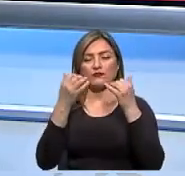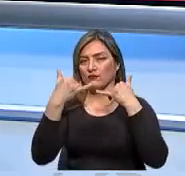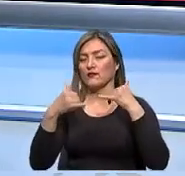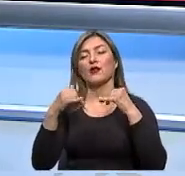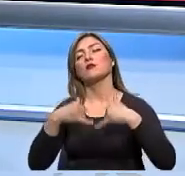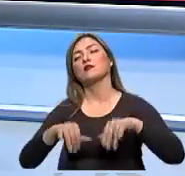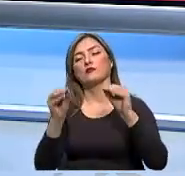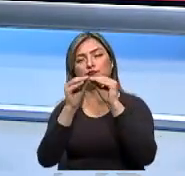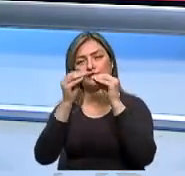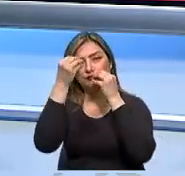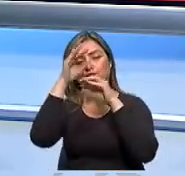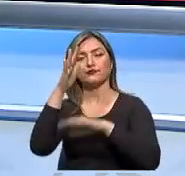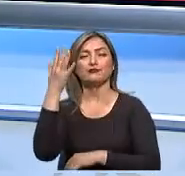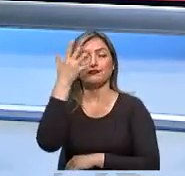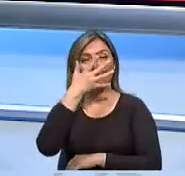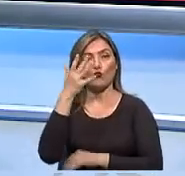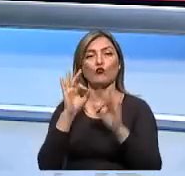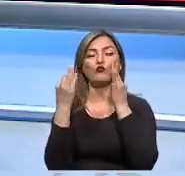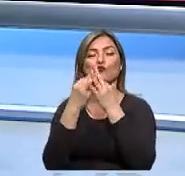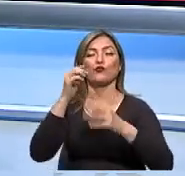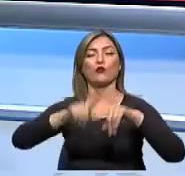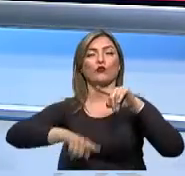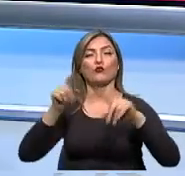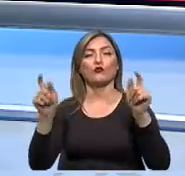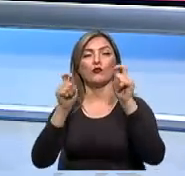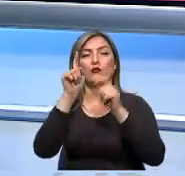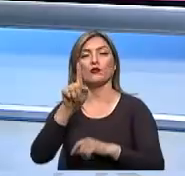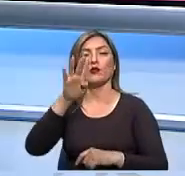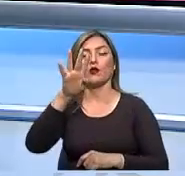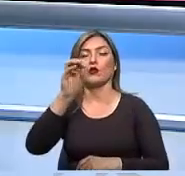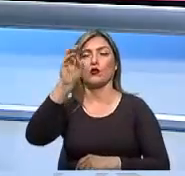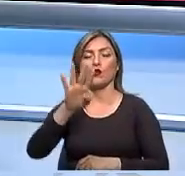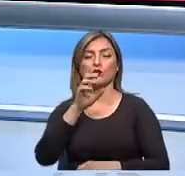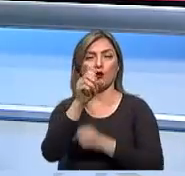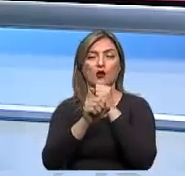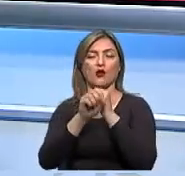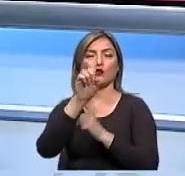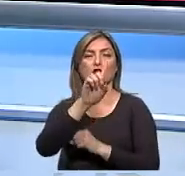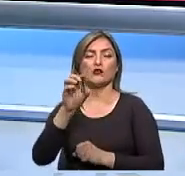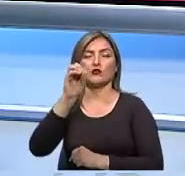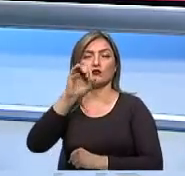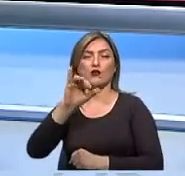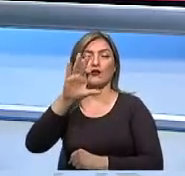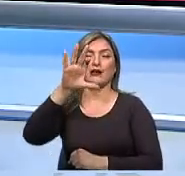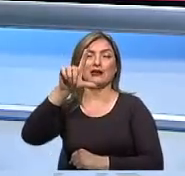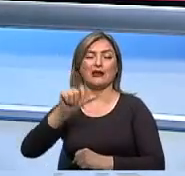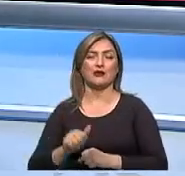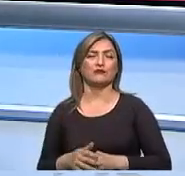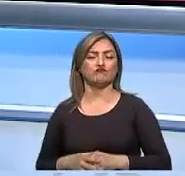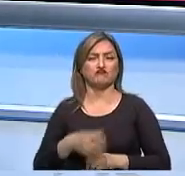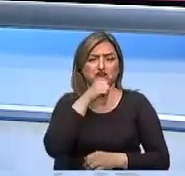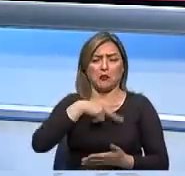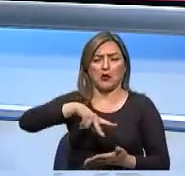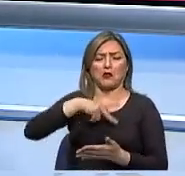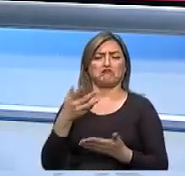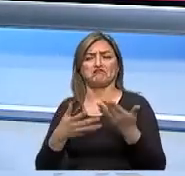contamos ahora que en Esmeraldas, familiares y amigos celebraron los 104 años de doña Zoilita, quien a pesar de su edad